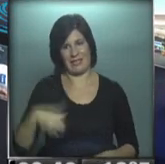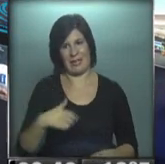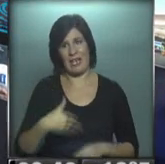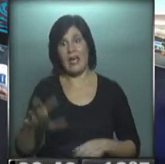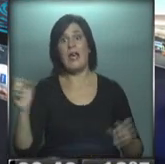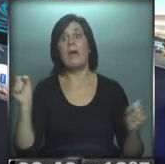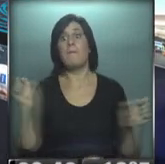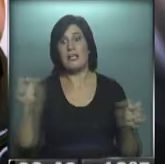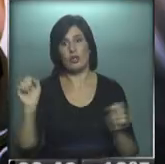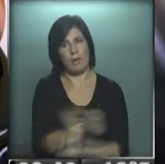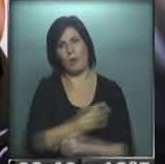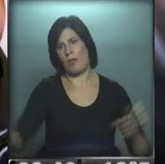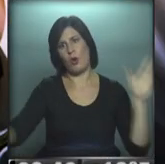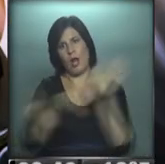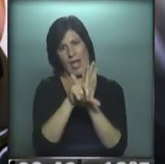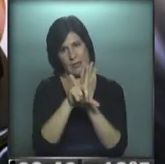ley. Esta es la crónica.